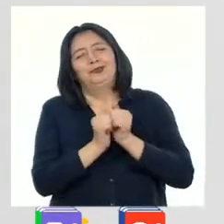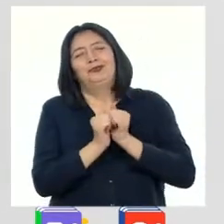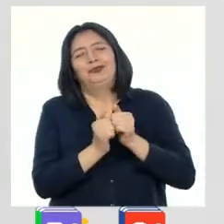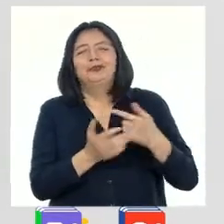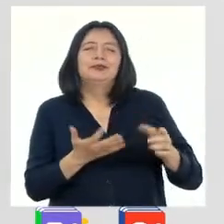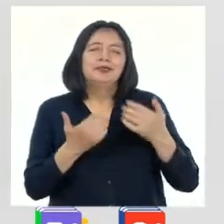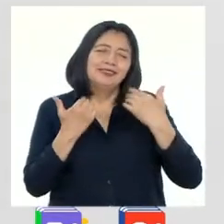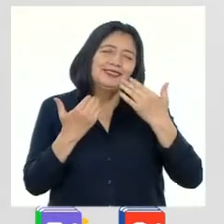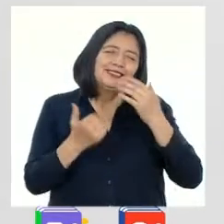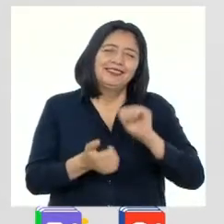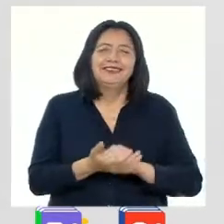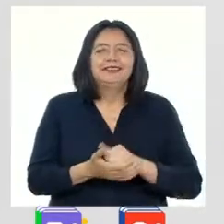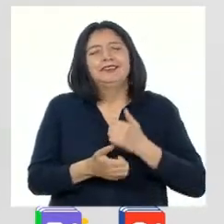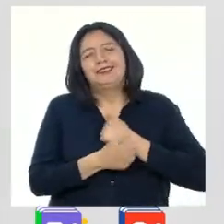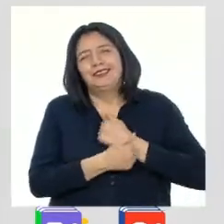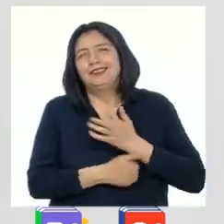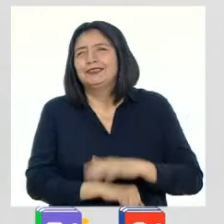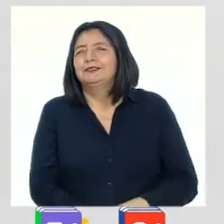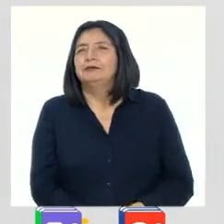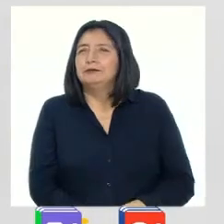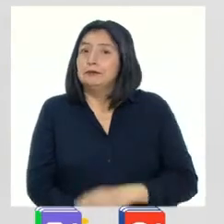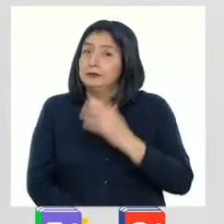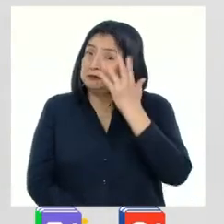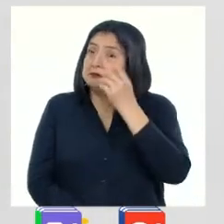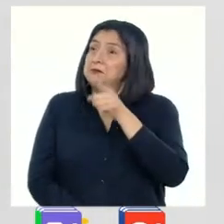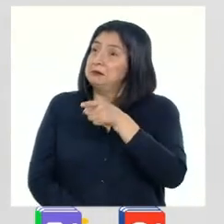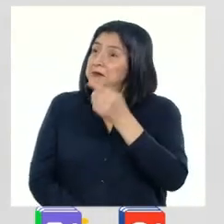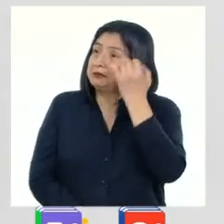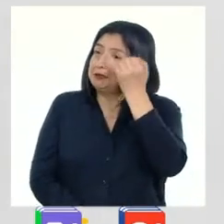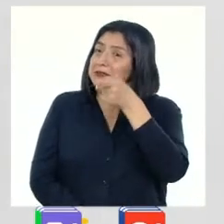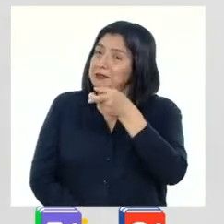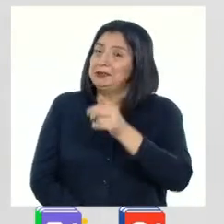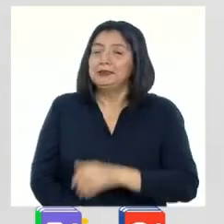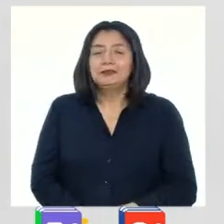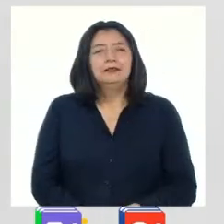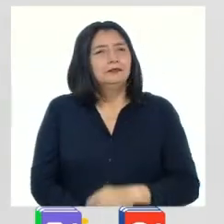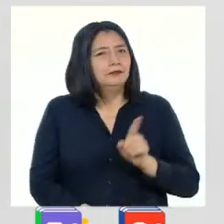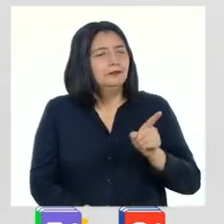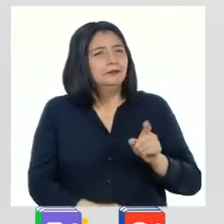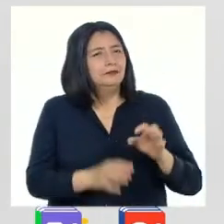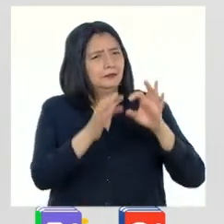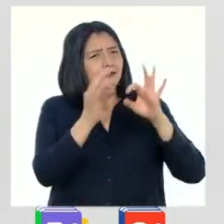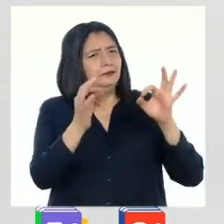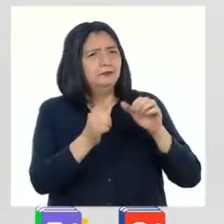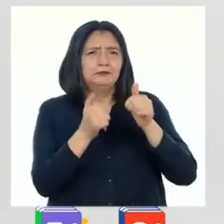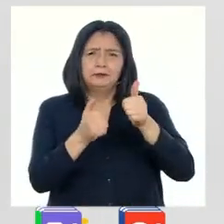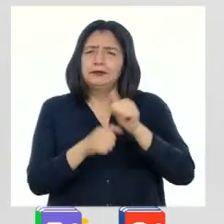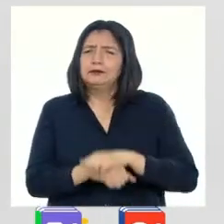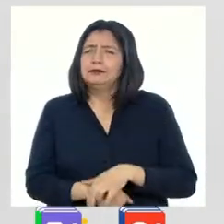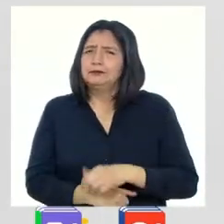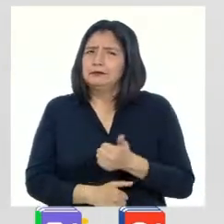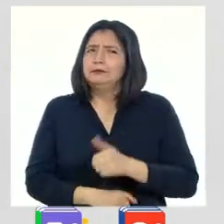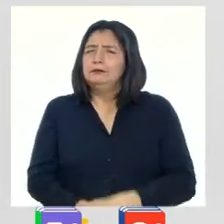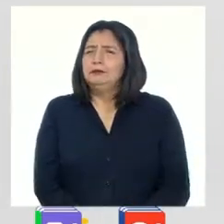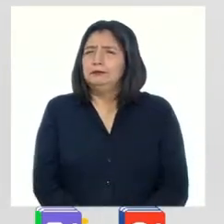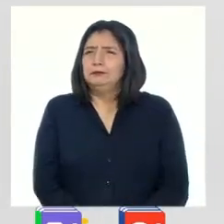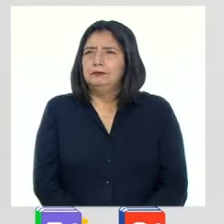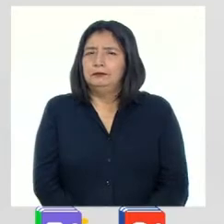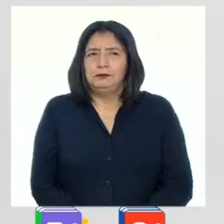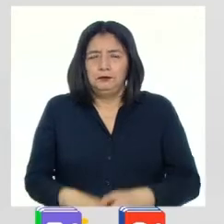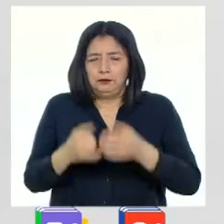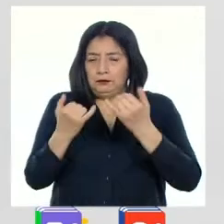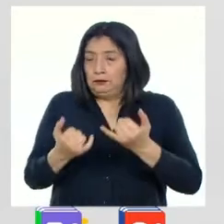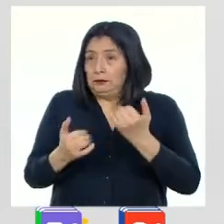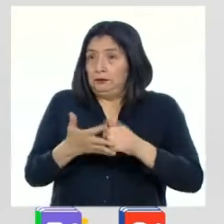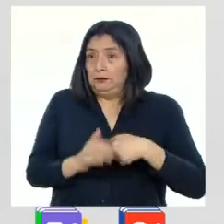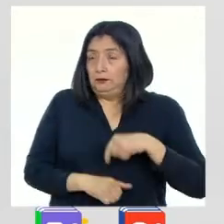una forma de agradecimiento y de cariño. ¡Linda idea, Patty! Lo de las frases es una muy buena opción. Ahora